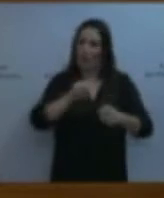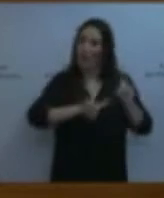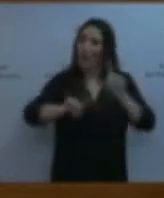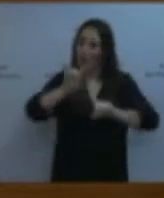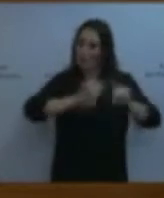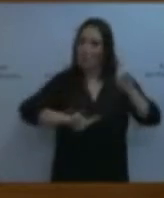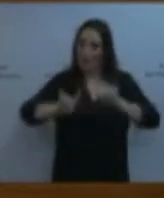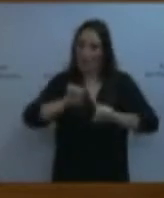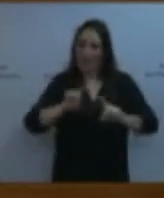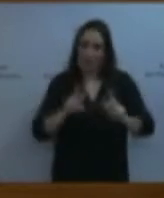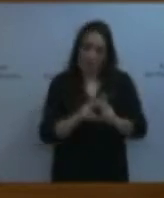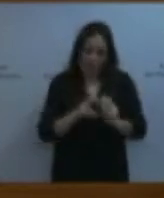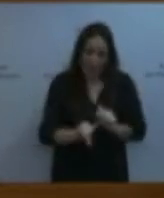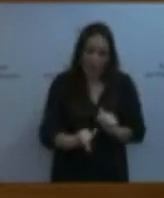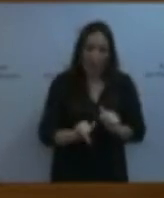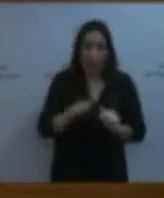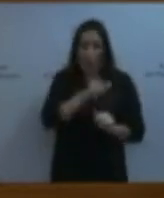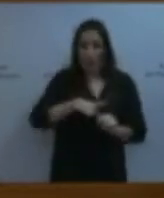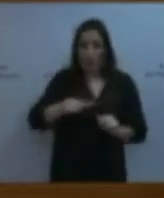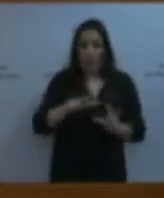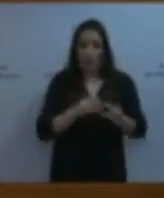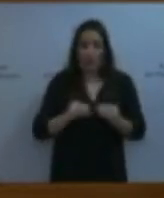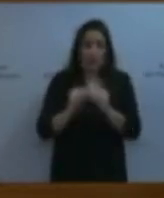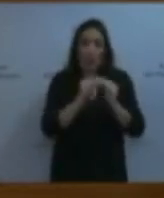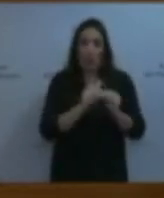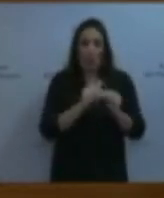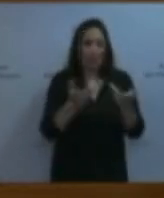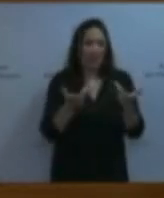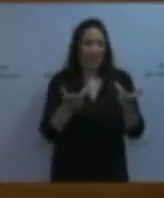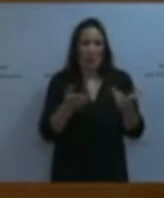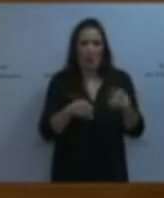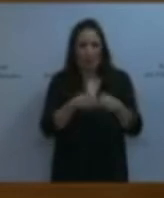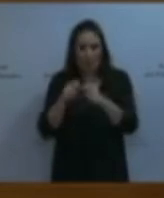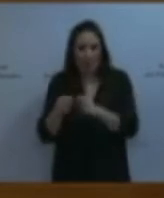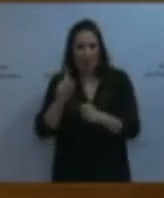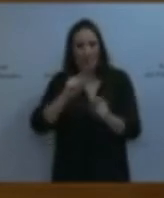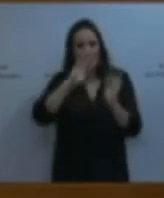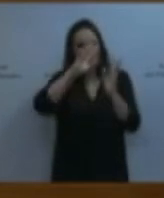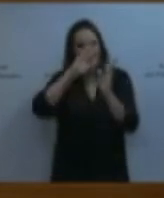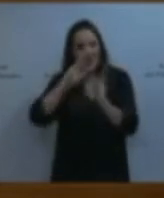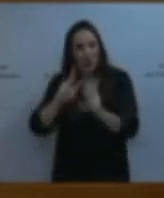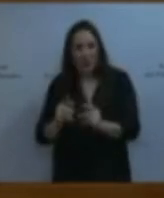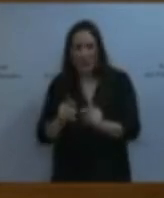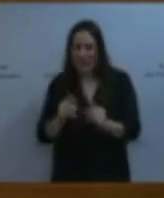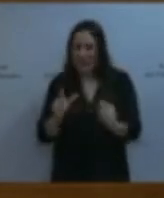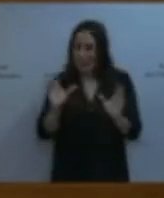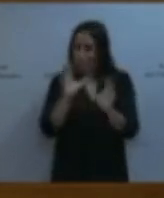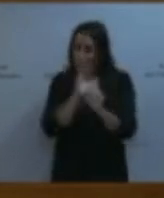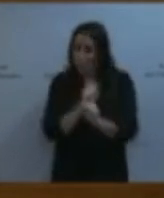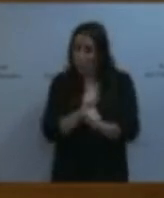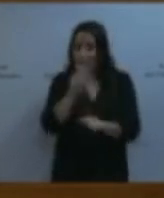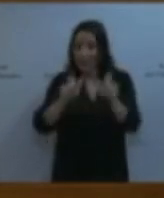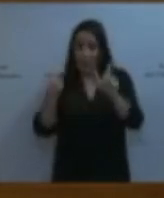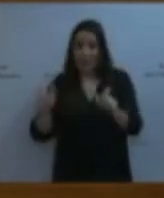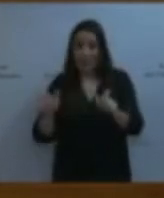social, deterioros en las zonas comunes, falta de transparencia en las cuentas de administración y un largo etcétera. Las inquilinas no obtienen